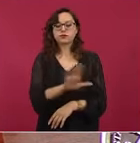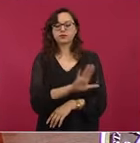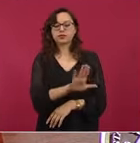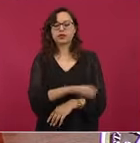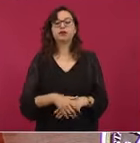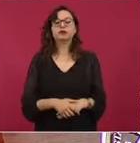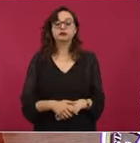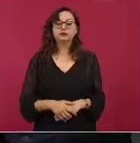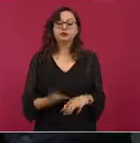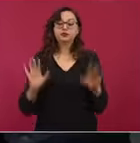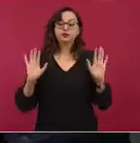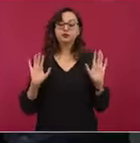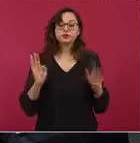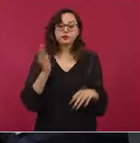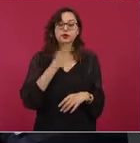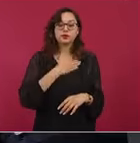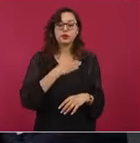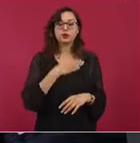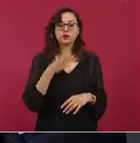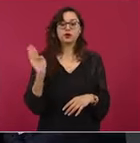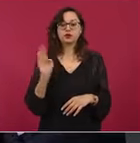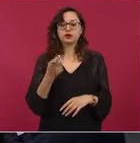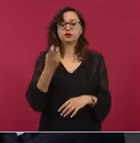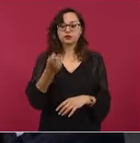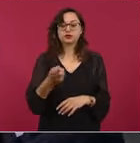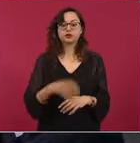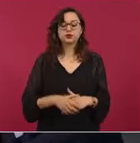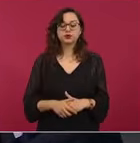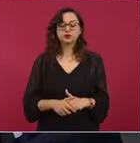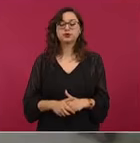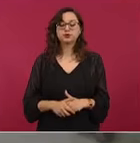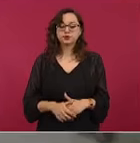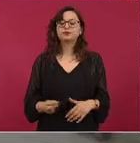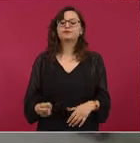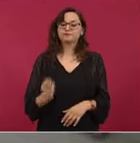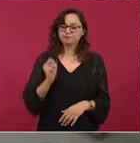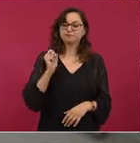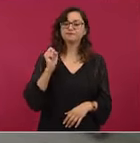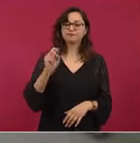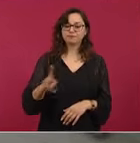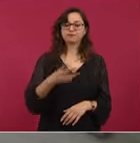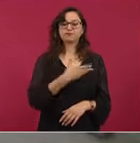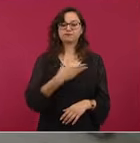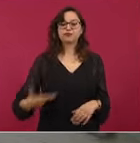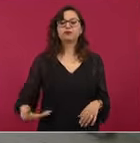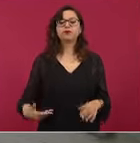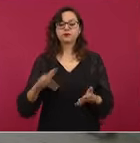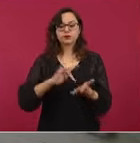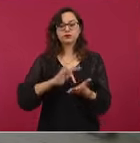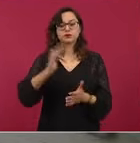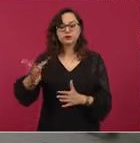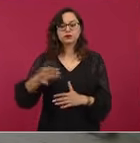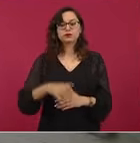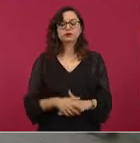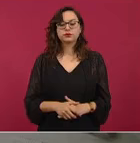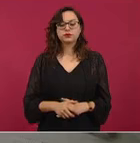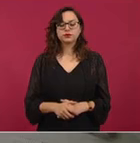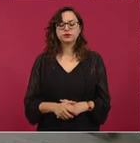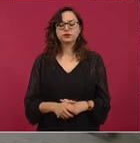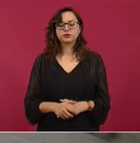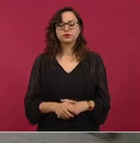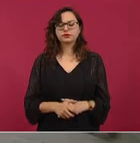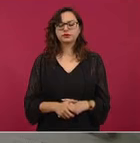Okay, sí, pero bueno, esa es la explicación. Ok, presidente, gracias. En diversas ocasiones usted se ha